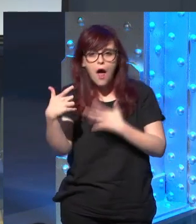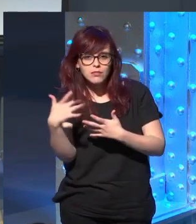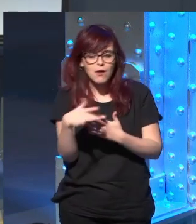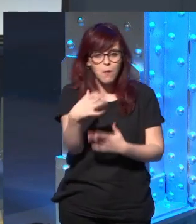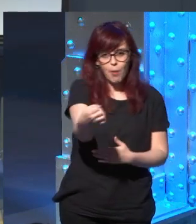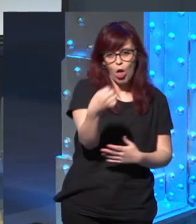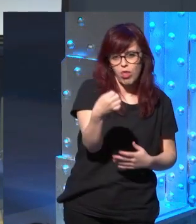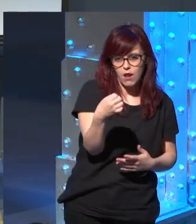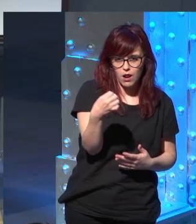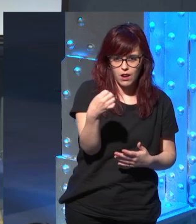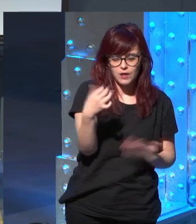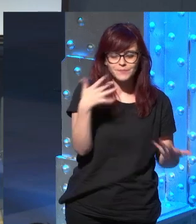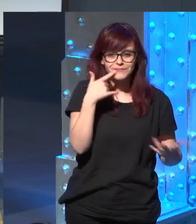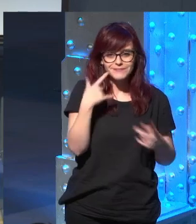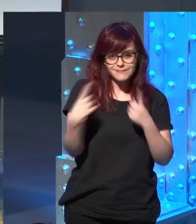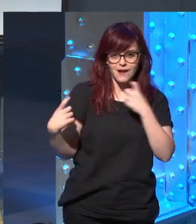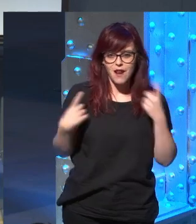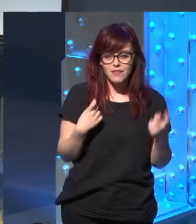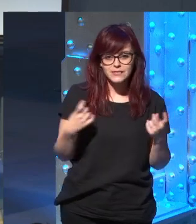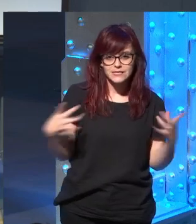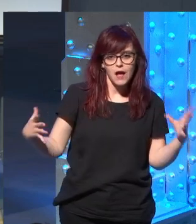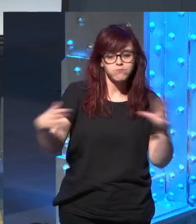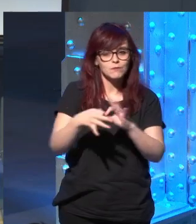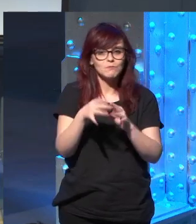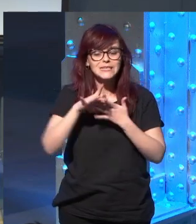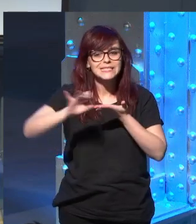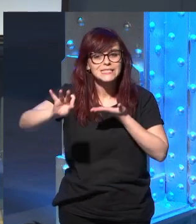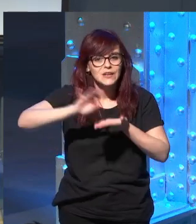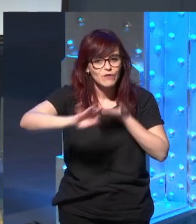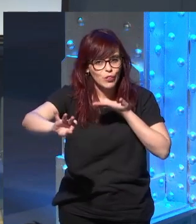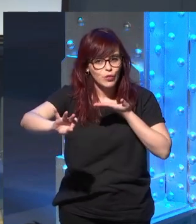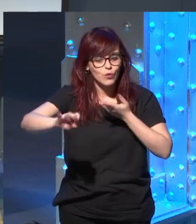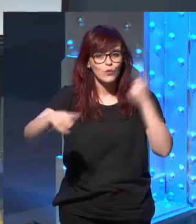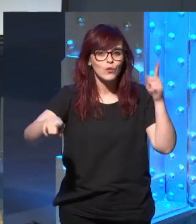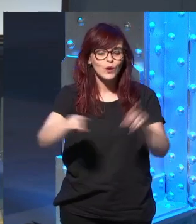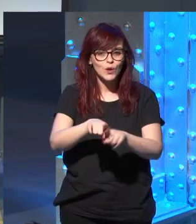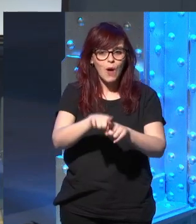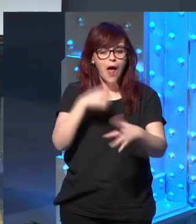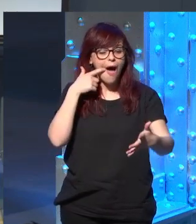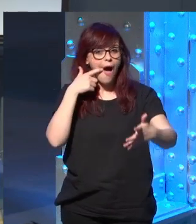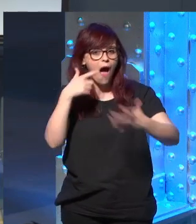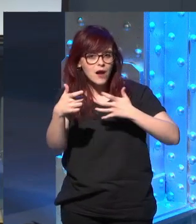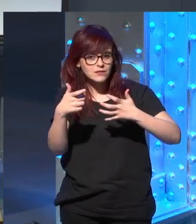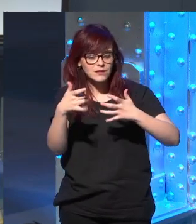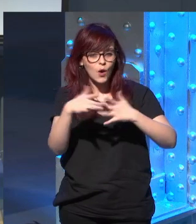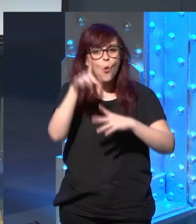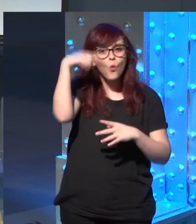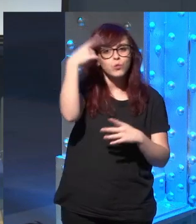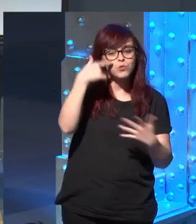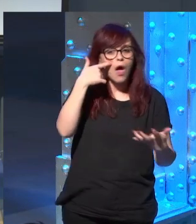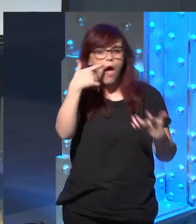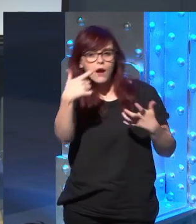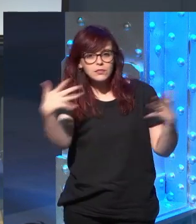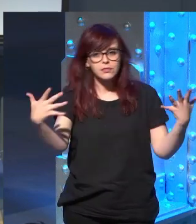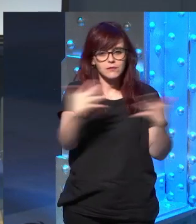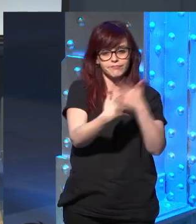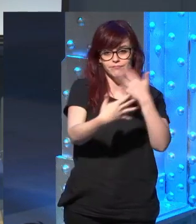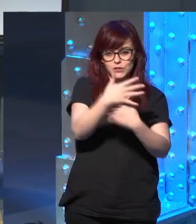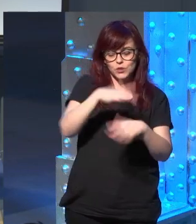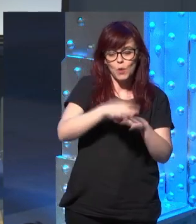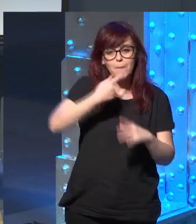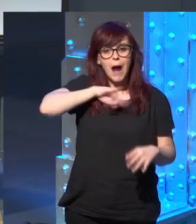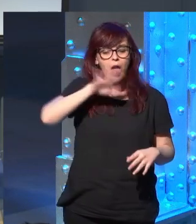poder, ¿no? Esa necesidad y ese servicio que a veces ejerce el arte hacia, o la cultura hacia el arte, que